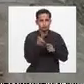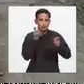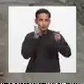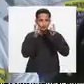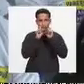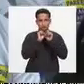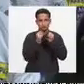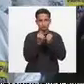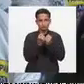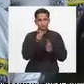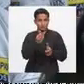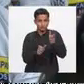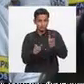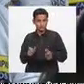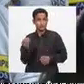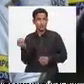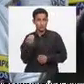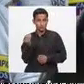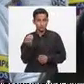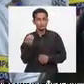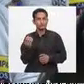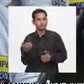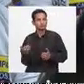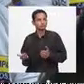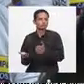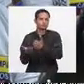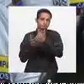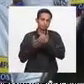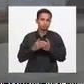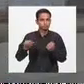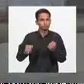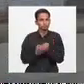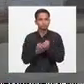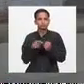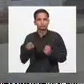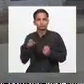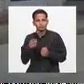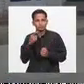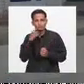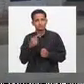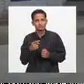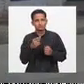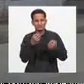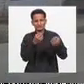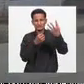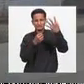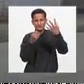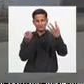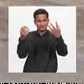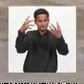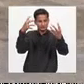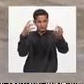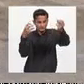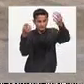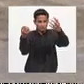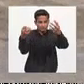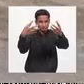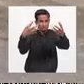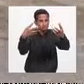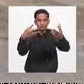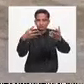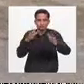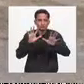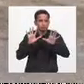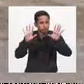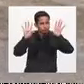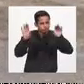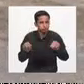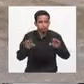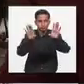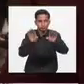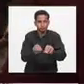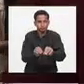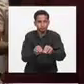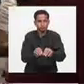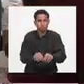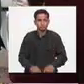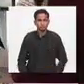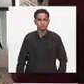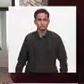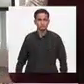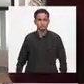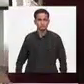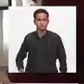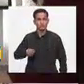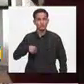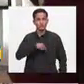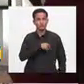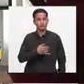social y jóvenes estudiantes respondiendo a denuncias de contaminación visual y acústicas hechas por los ciudadanos Pues